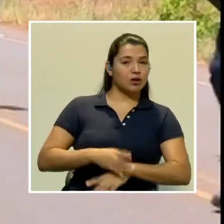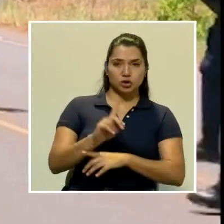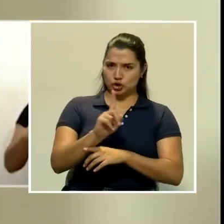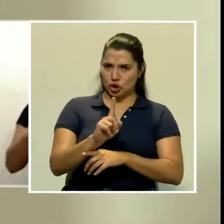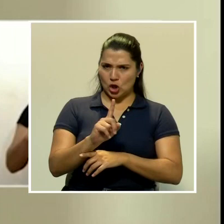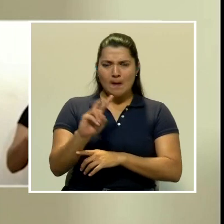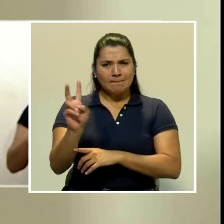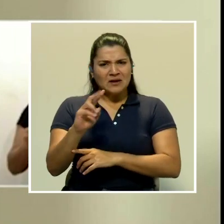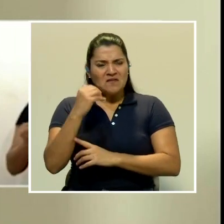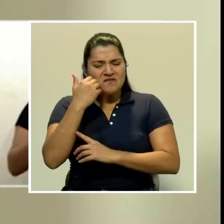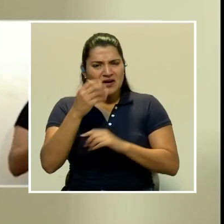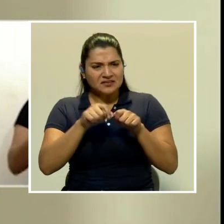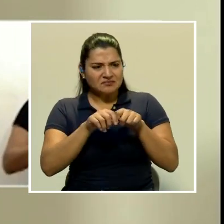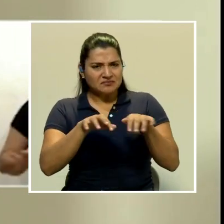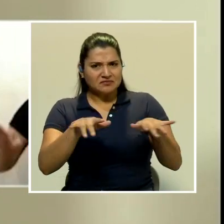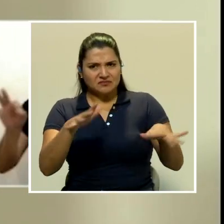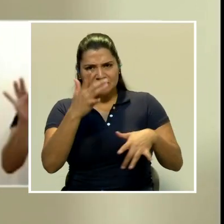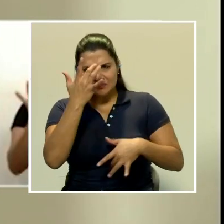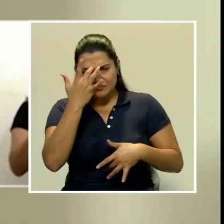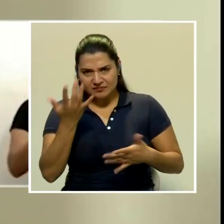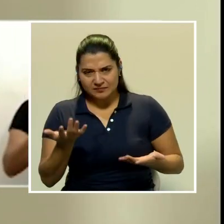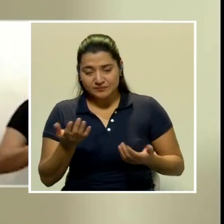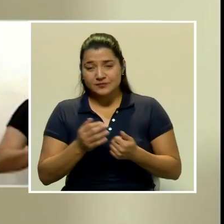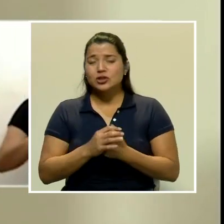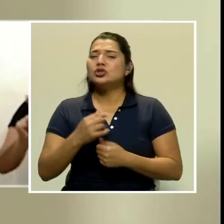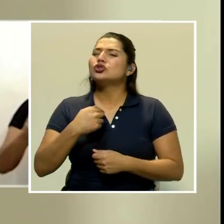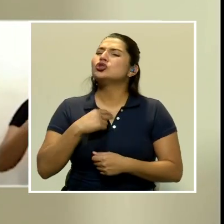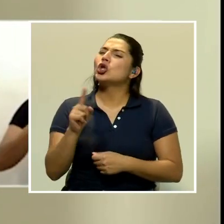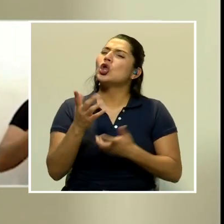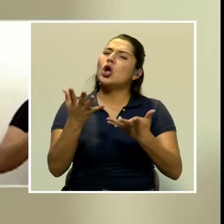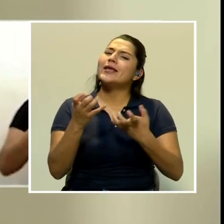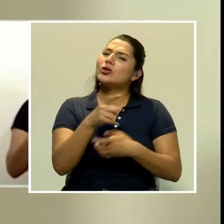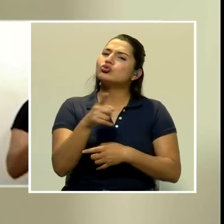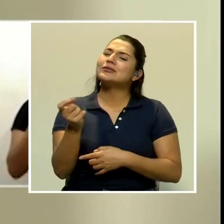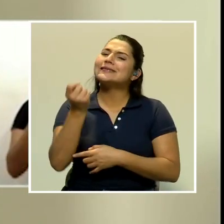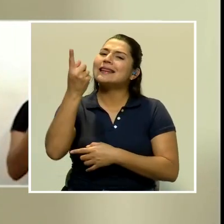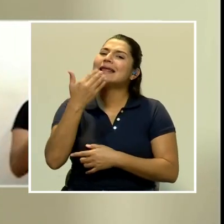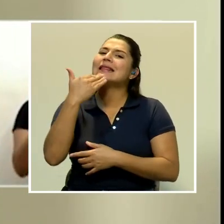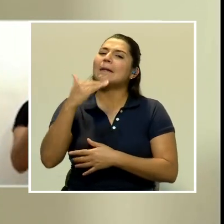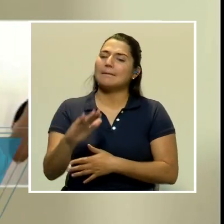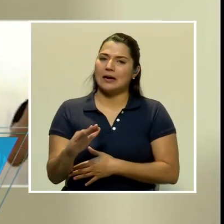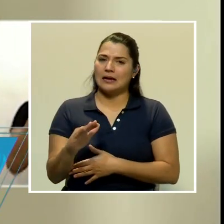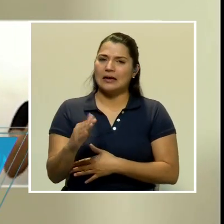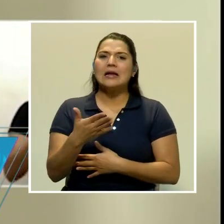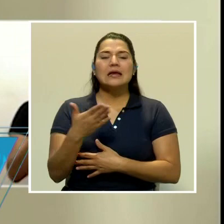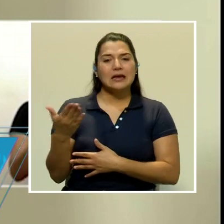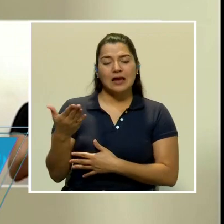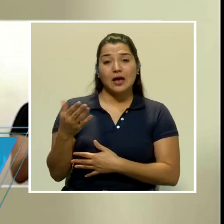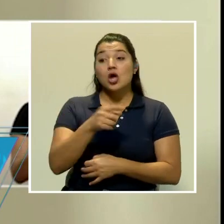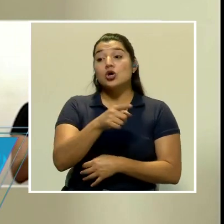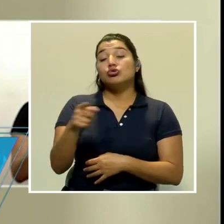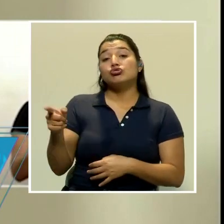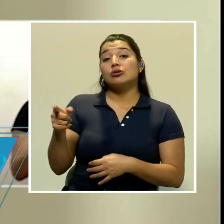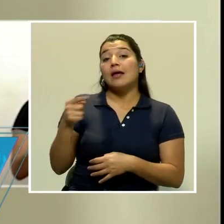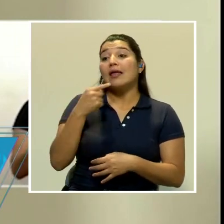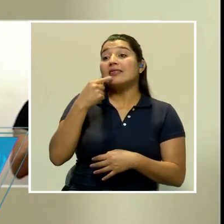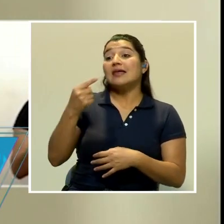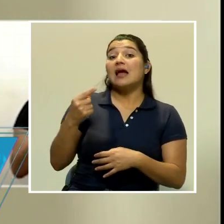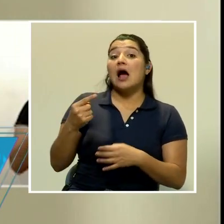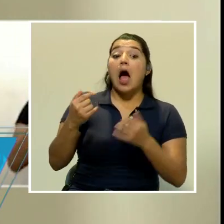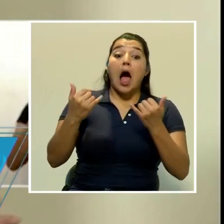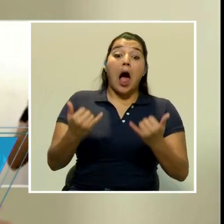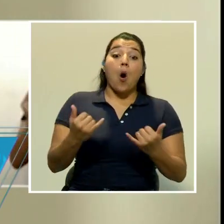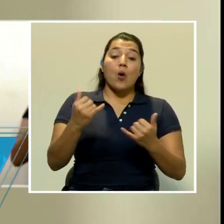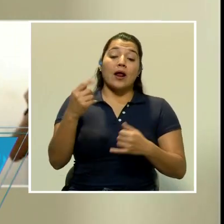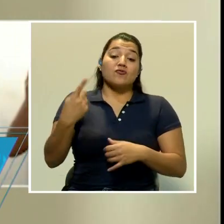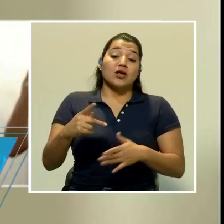transmisión. Yo, por favor, aquí no quiero que se malinterprete y que digamos que ya no existe, o sea, que ese es el riesgo que existe, que